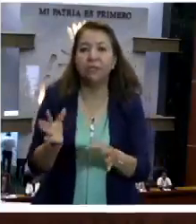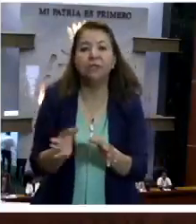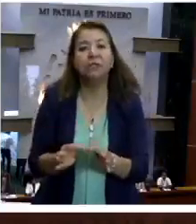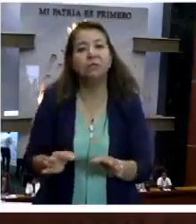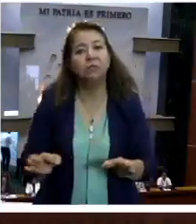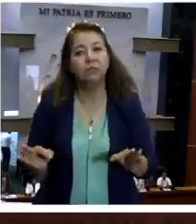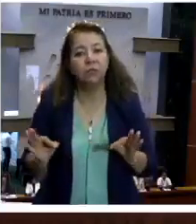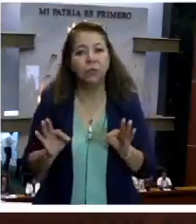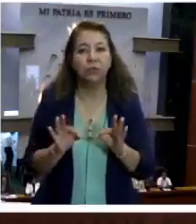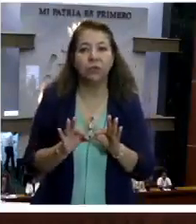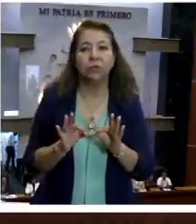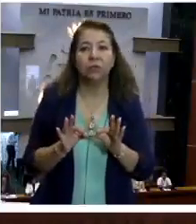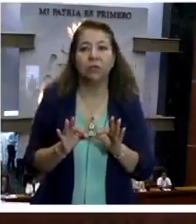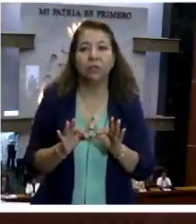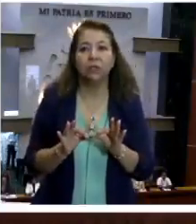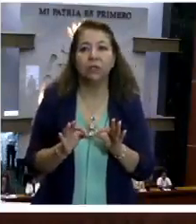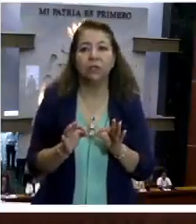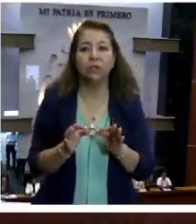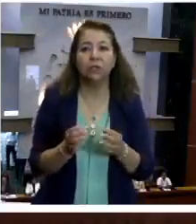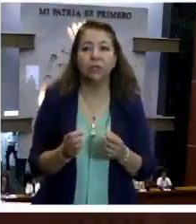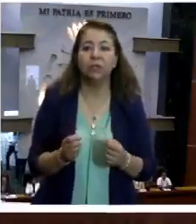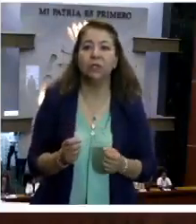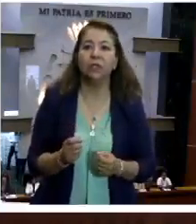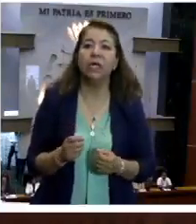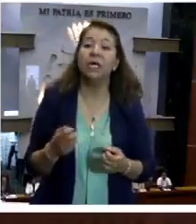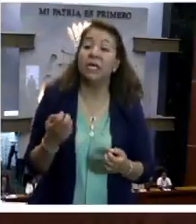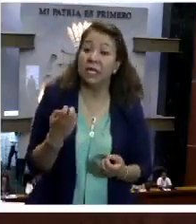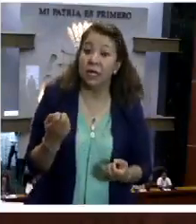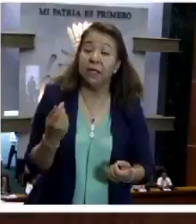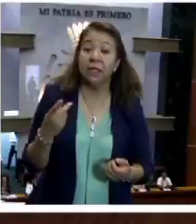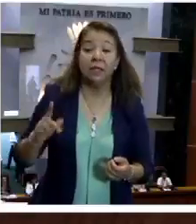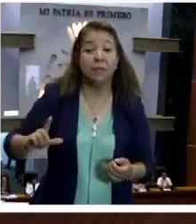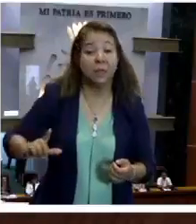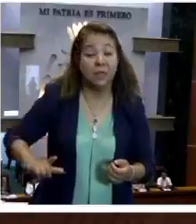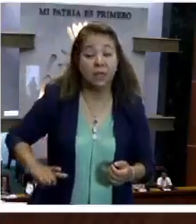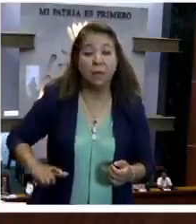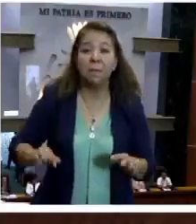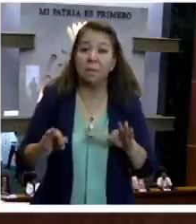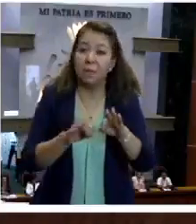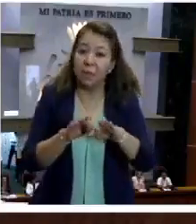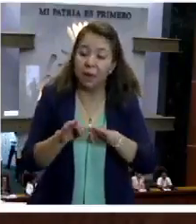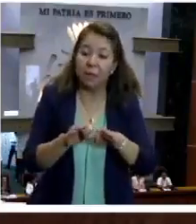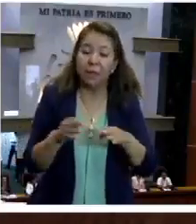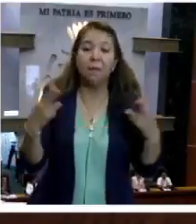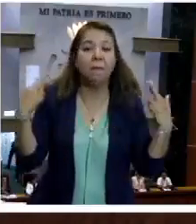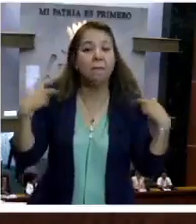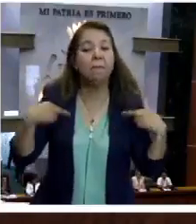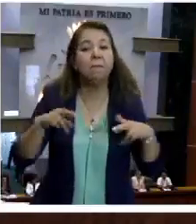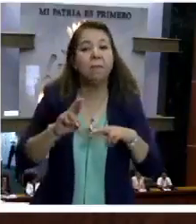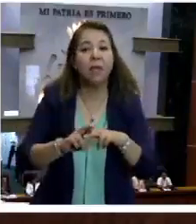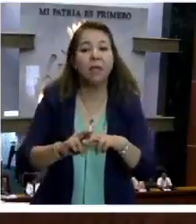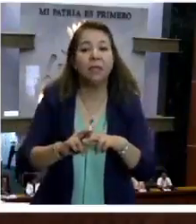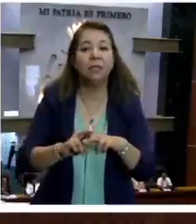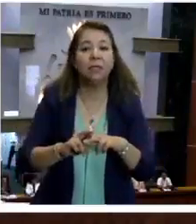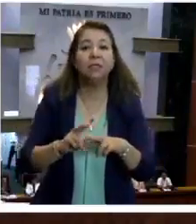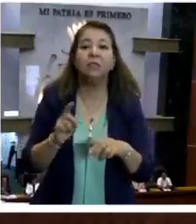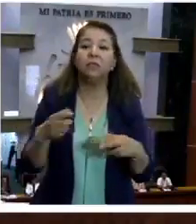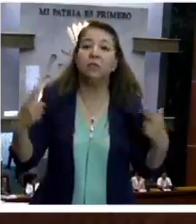importante, porque quienes estamos dedicados al servicio público, maestras,